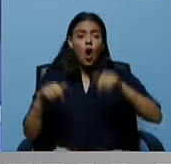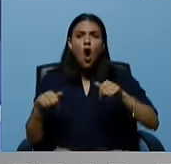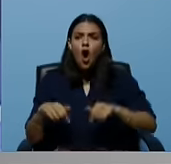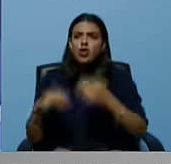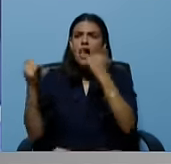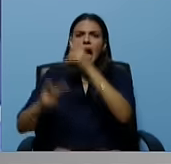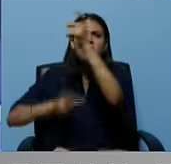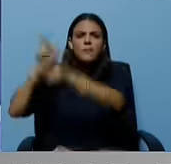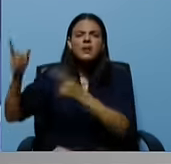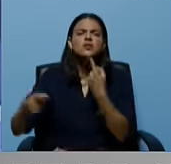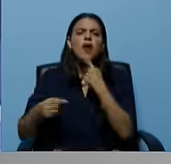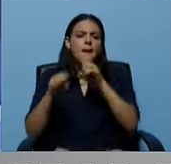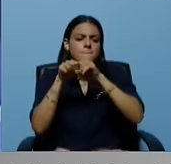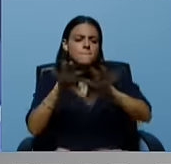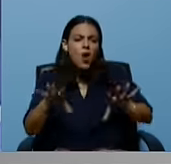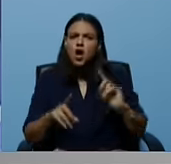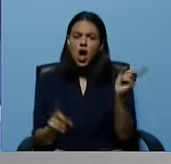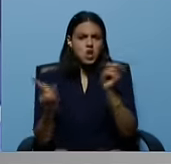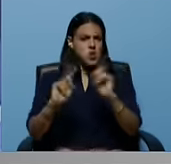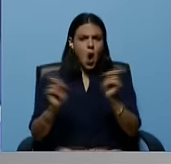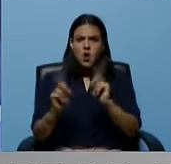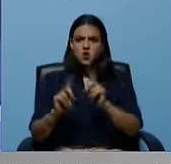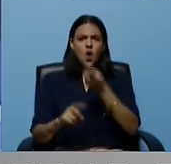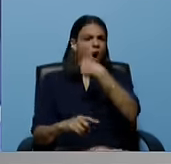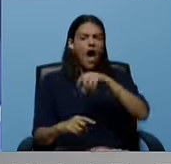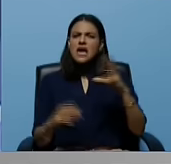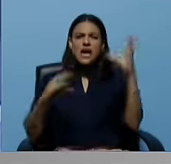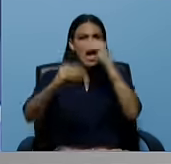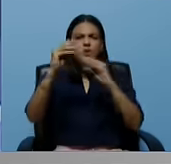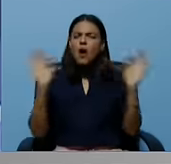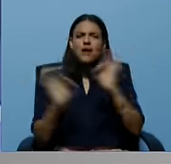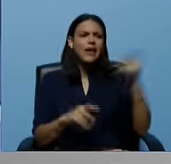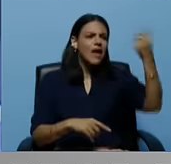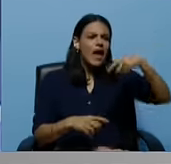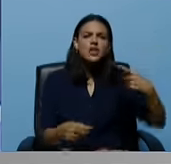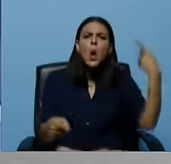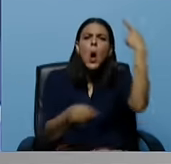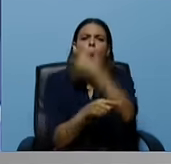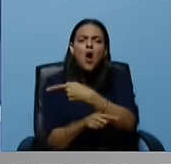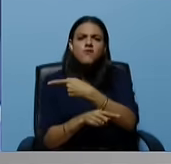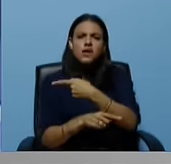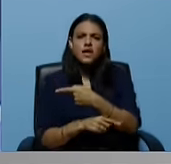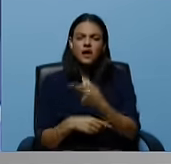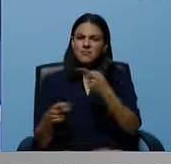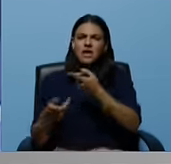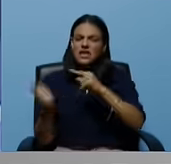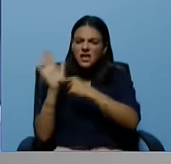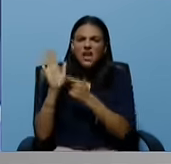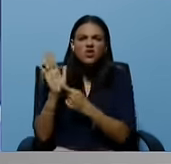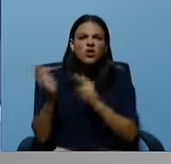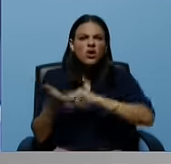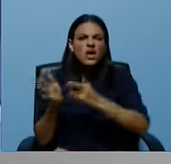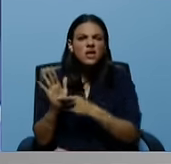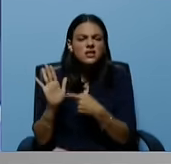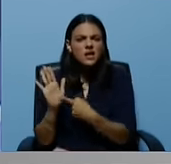diciendo que ahí no hubo ninguna conversación, ninguna negociación, y esto qué es, pues.